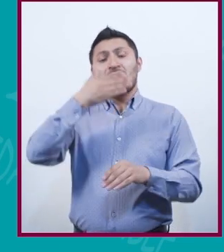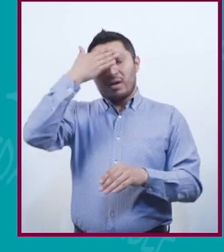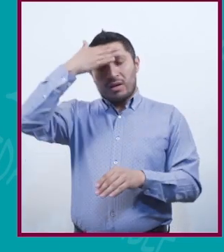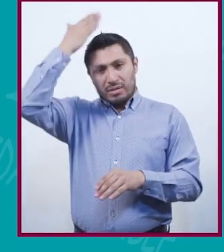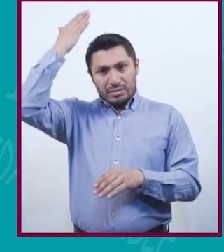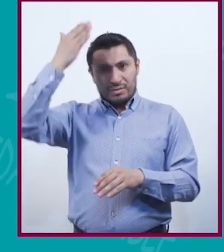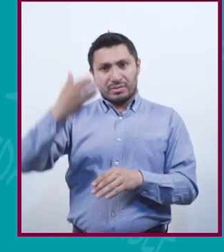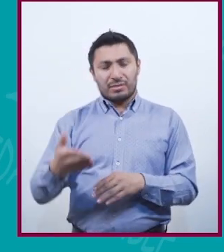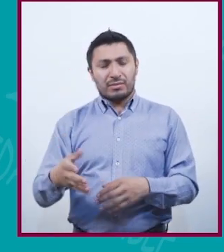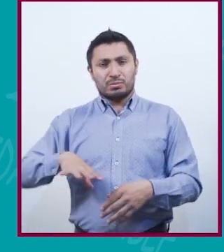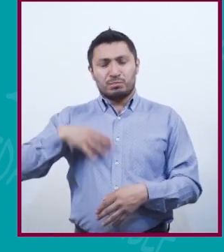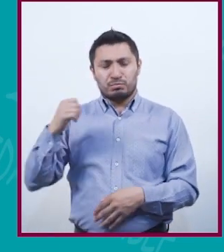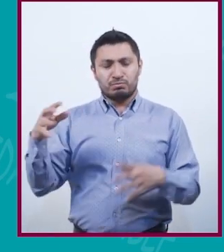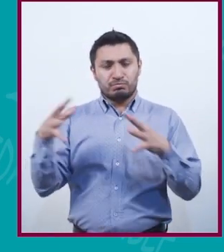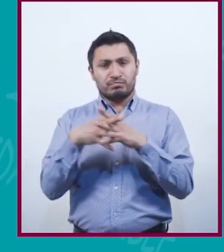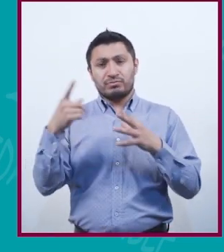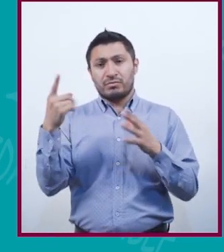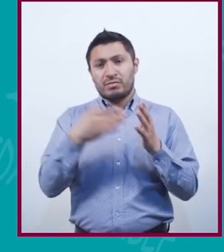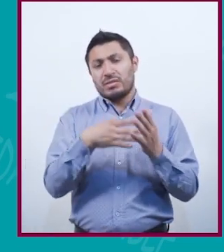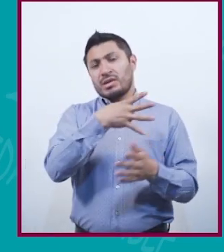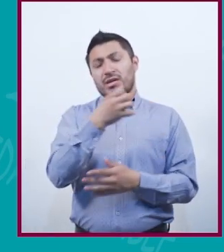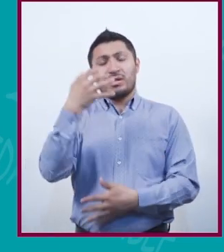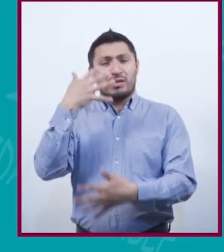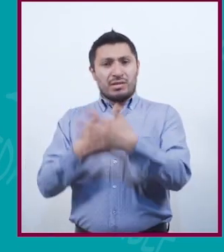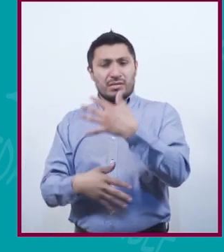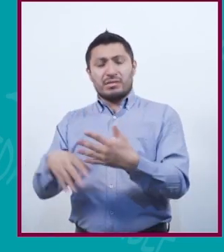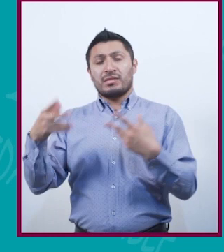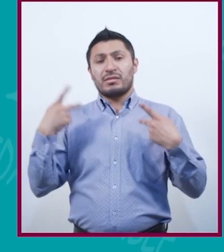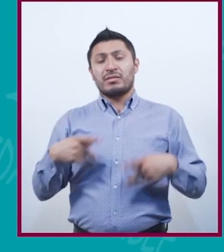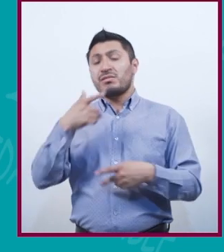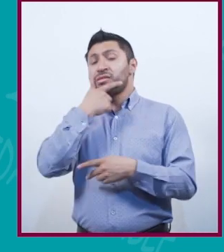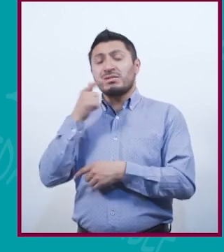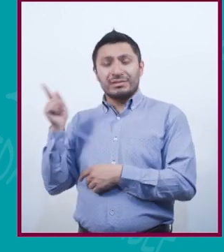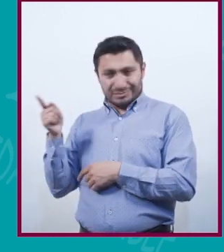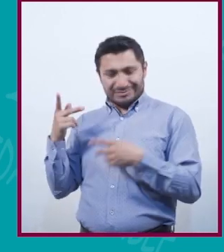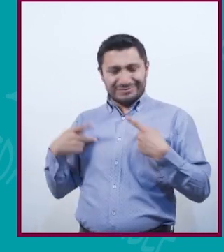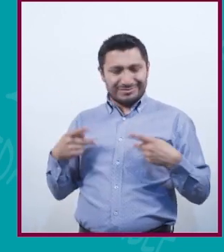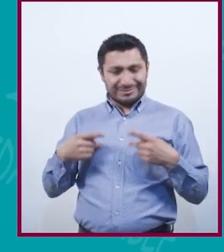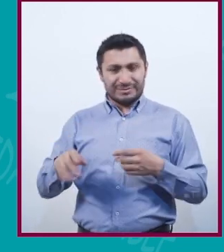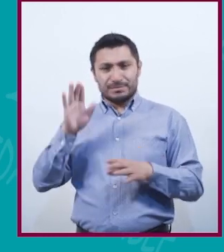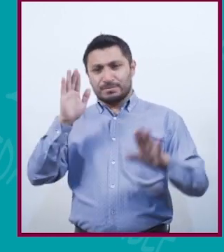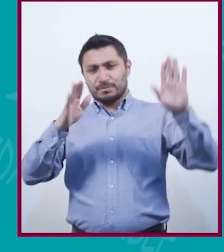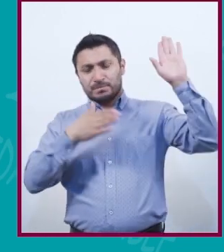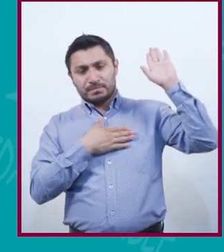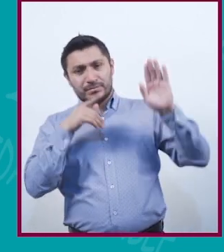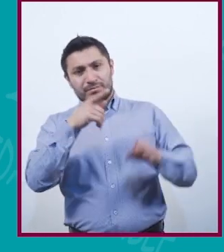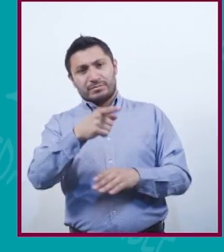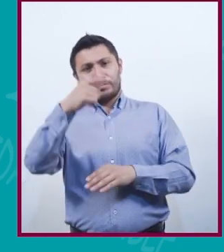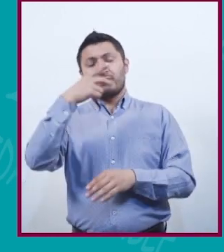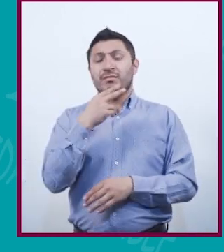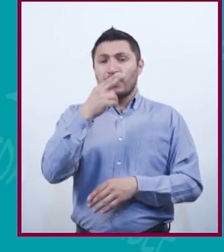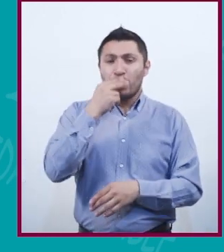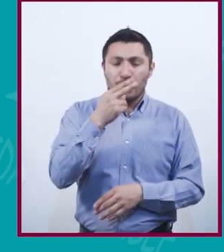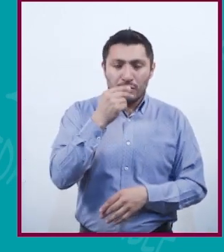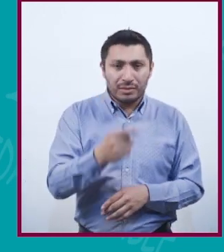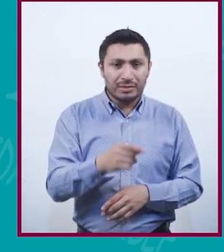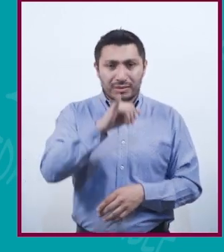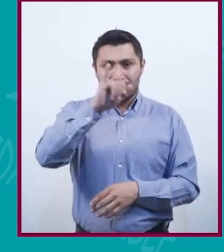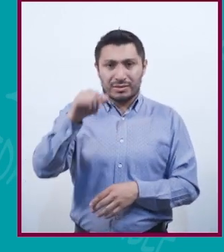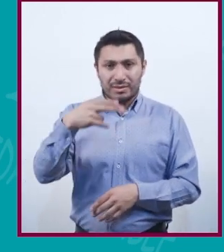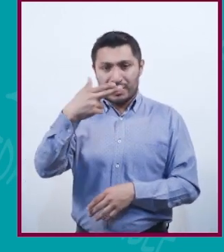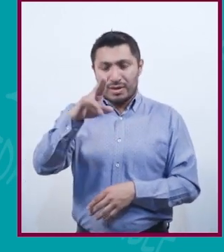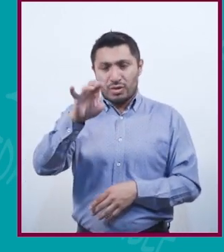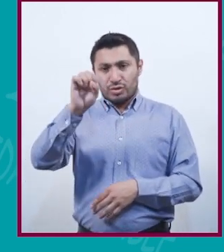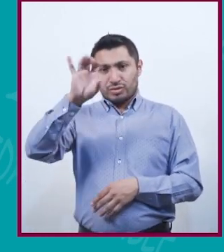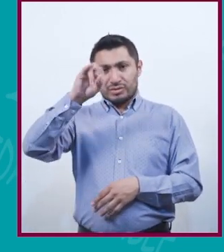movilización de los árabes en el esfuerzo de guerra, en 1915 los británicos prometieron al sheriff Hussein